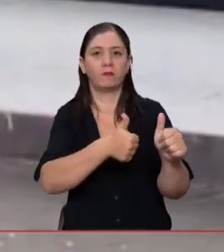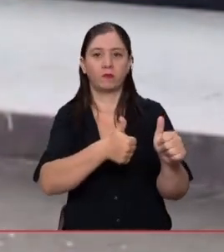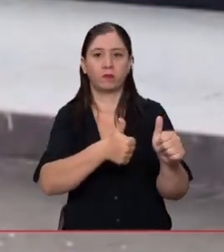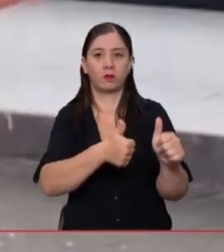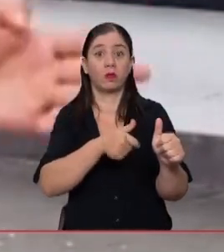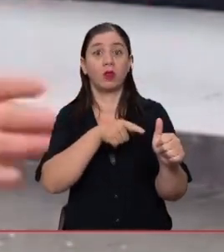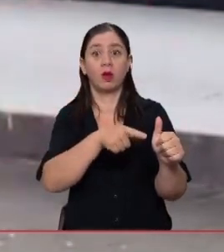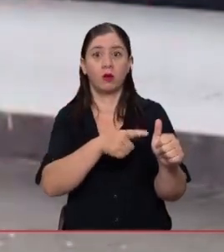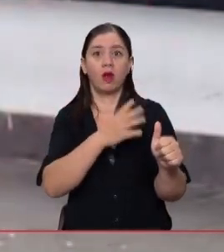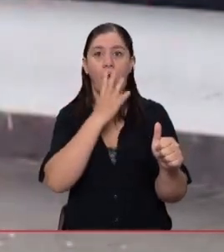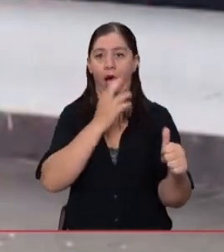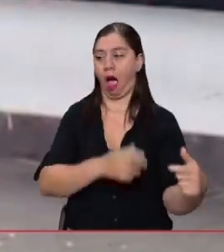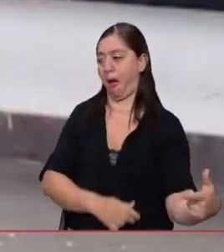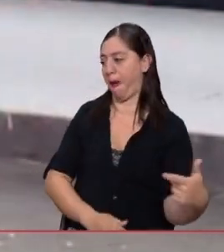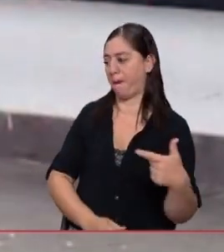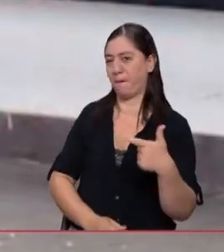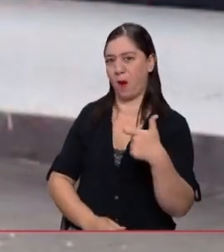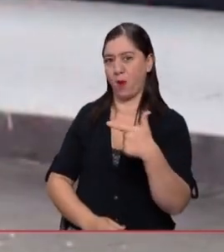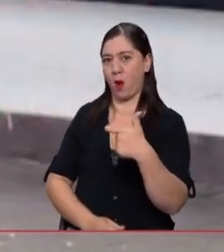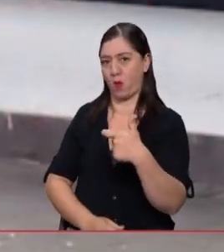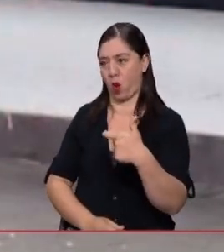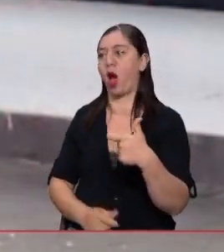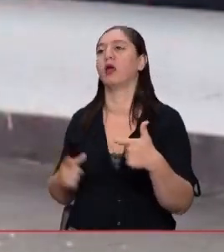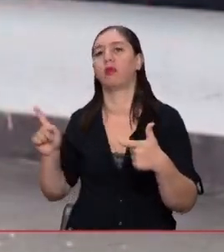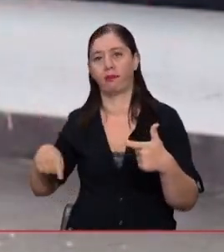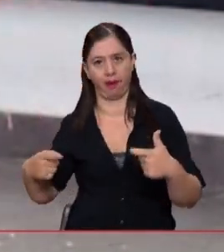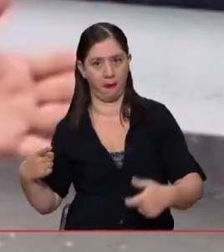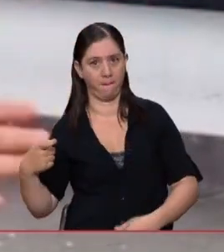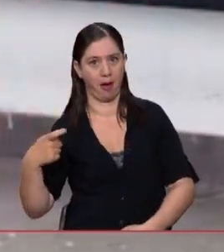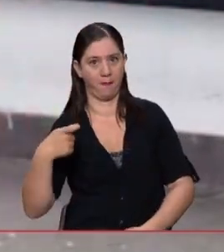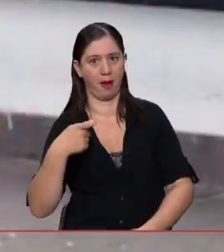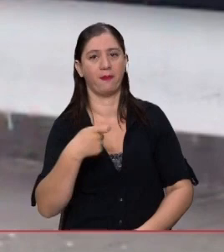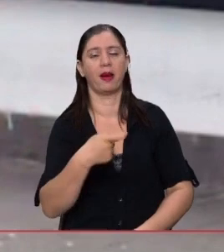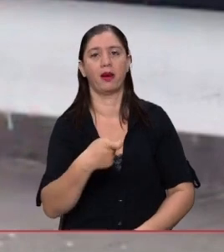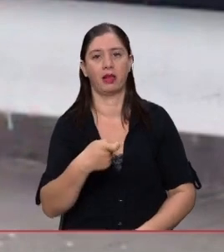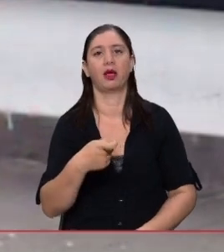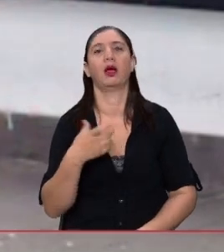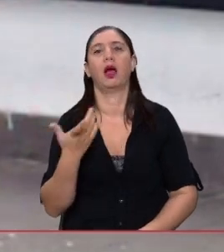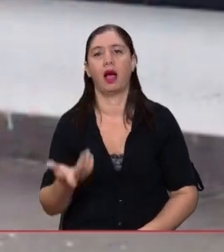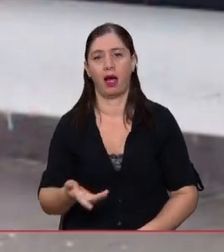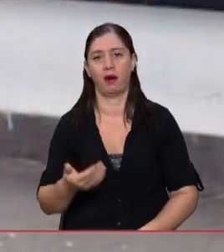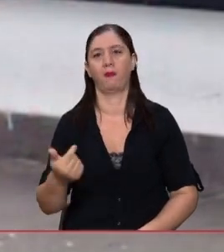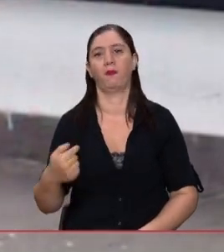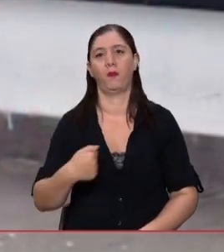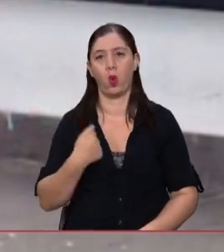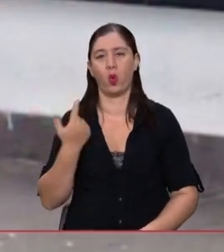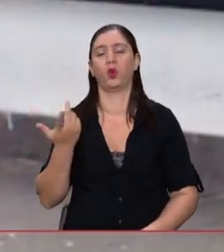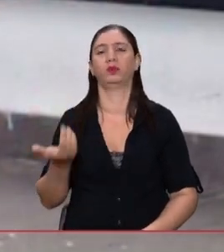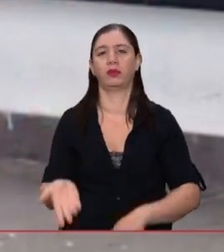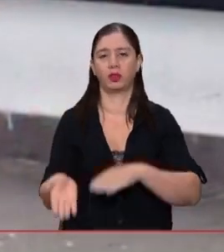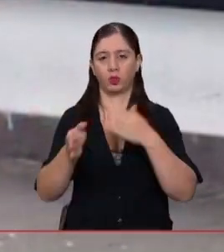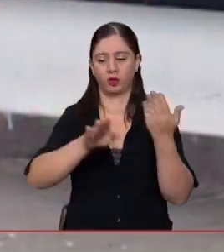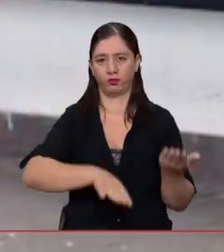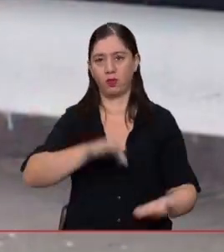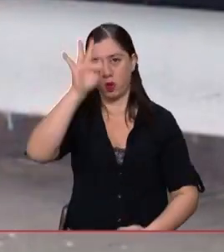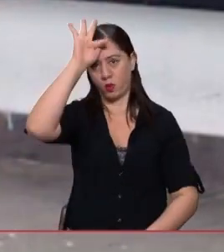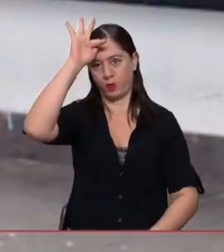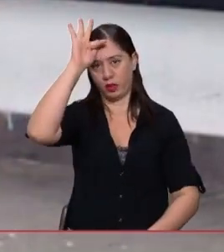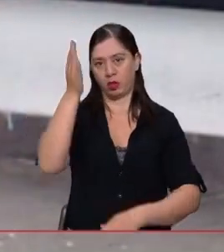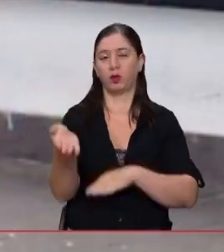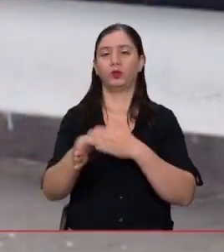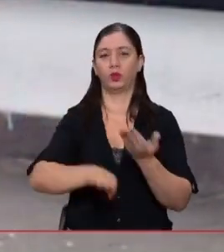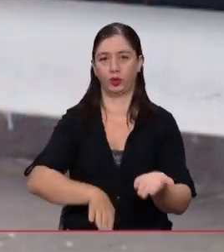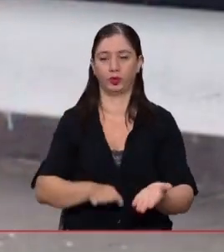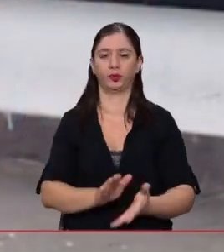percatarse, esgrimen el arma contra el funcionario y este acciona la misma, lesionando a uno de ellos, que posteriormente fallece en el hospital. En el